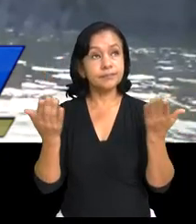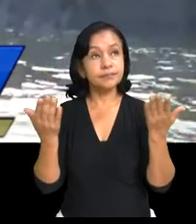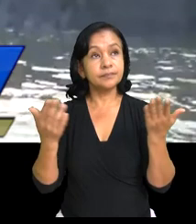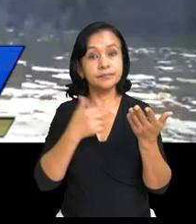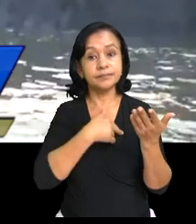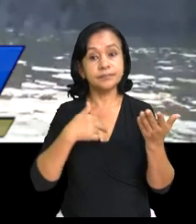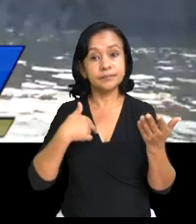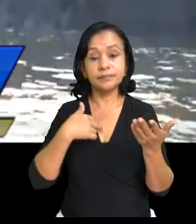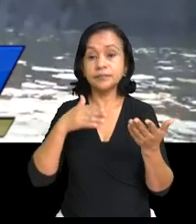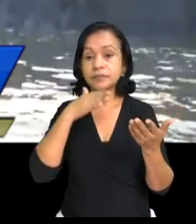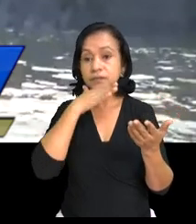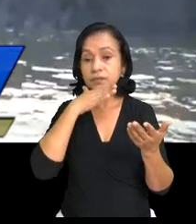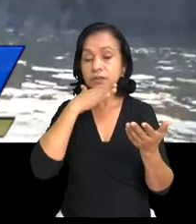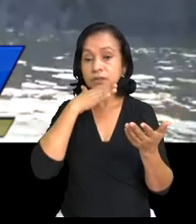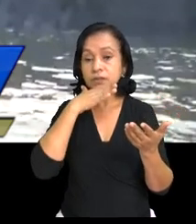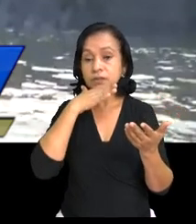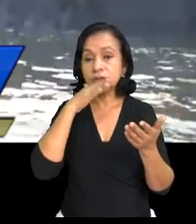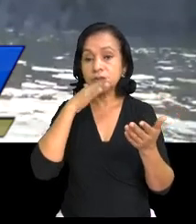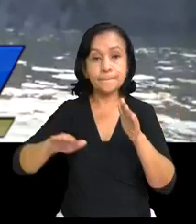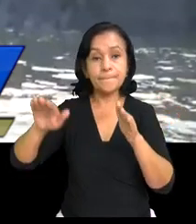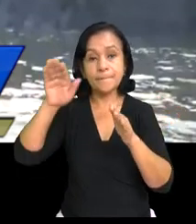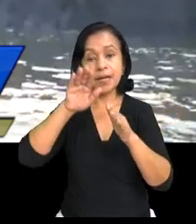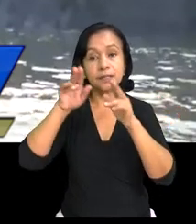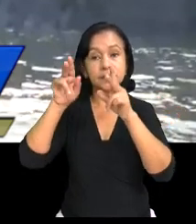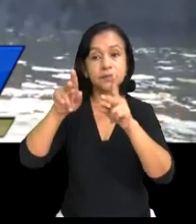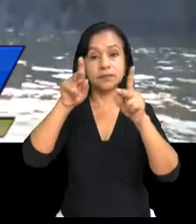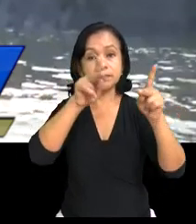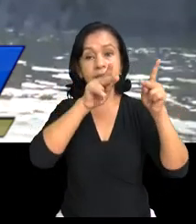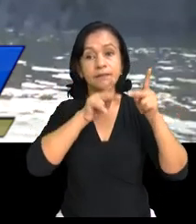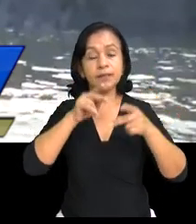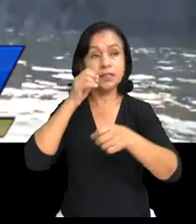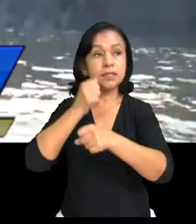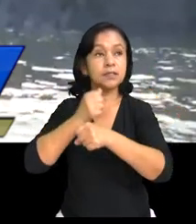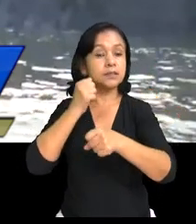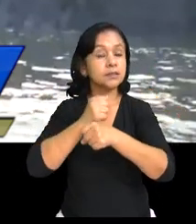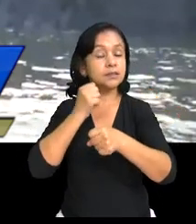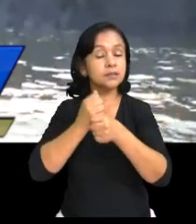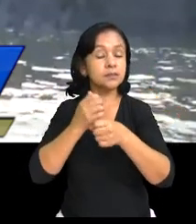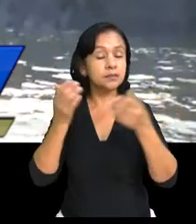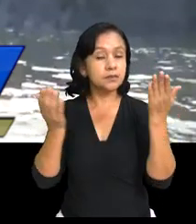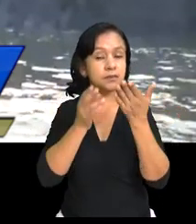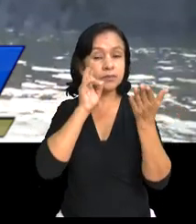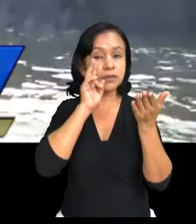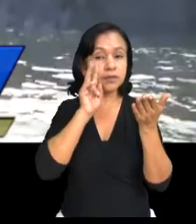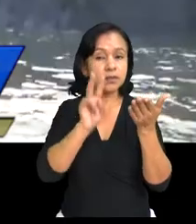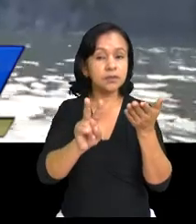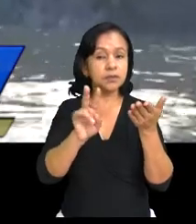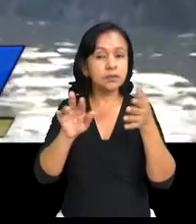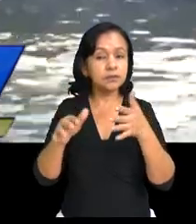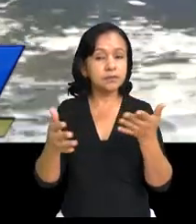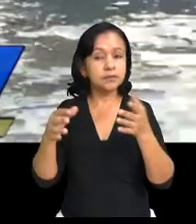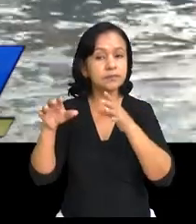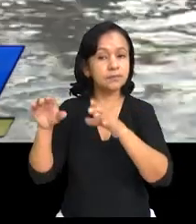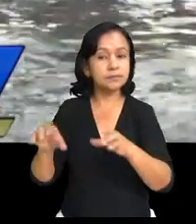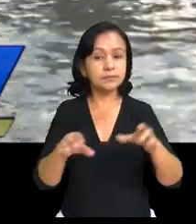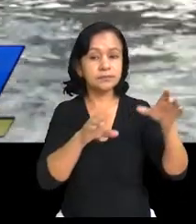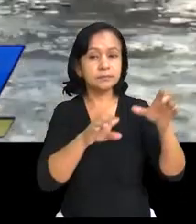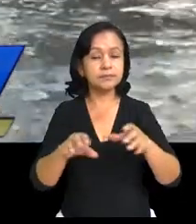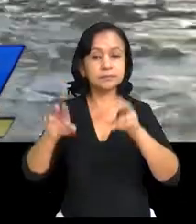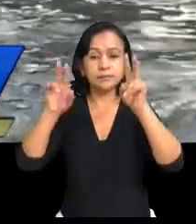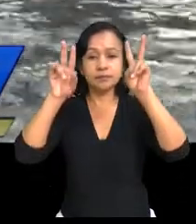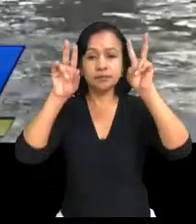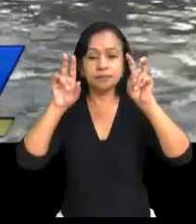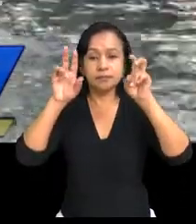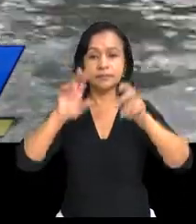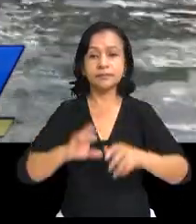llevaría una complejidad mayor para estas zonas en las que se trabaja. ¿Cómo se ve este punto y qué acciones se han desarrollado sobre este tema?